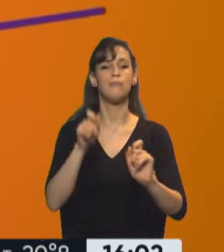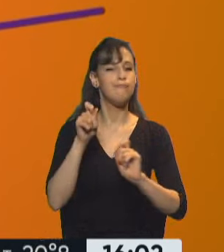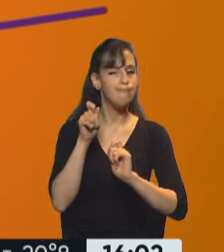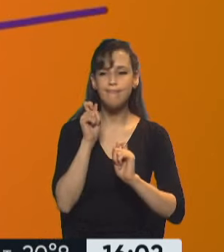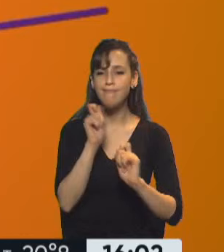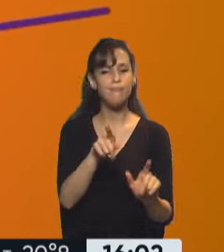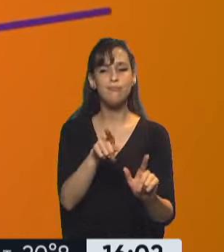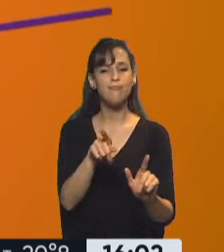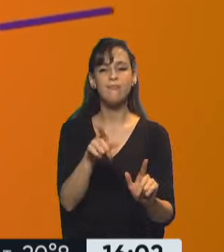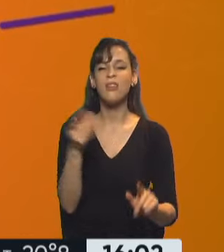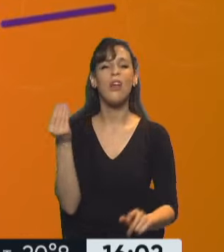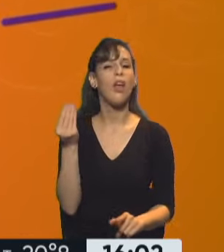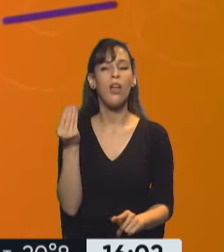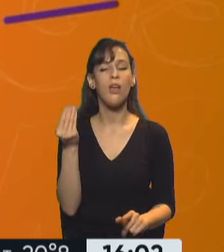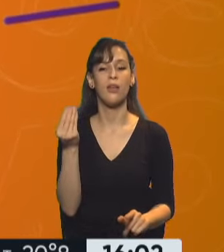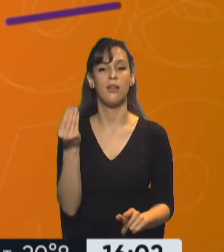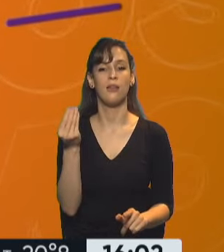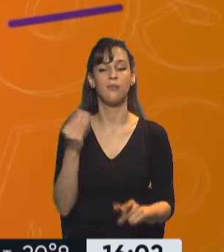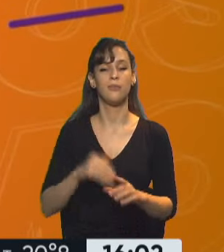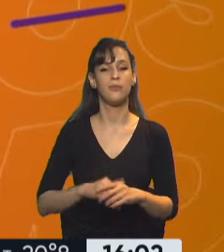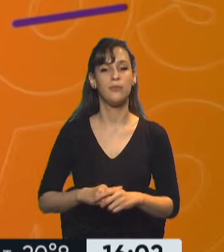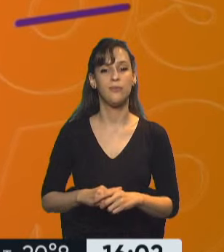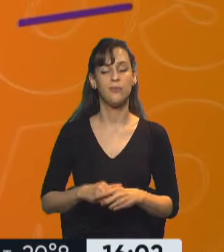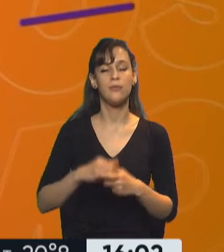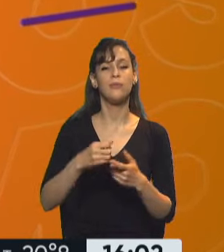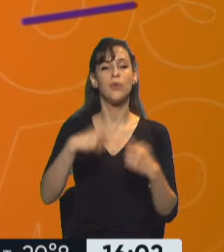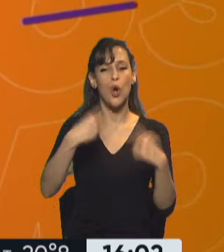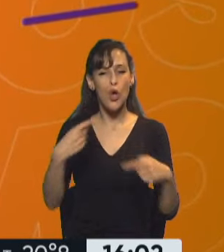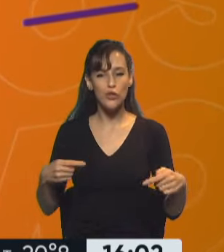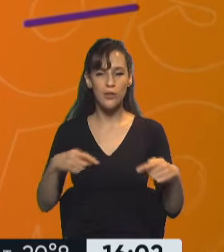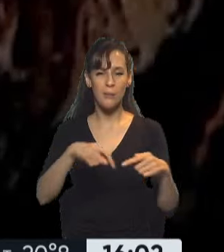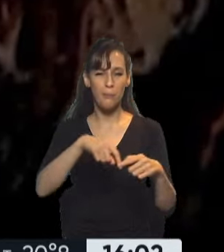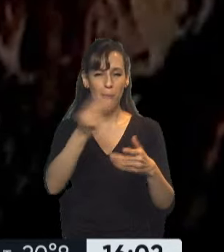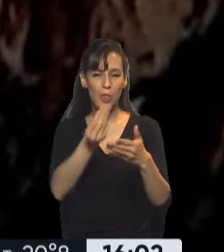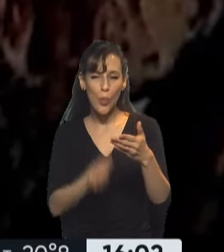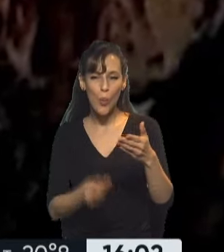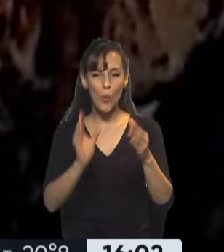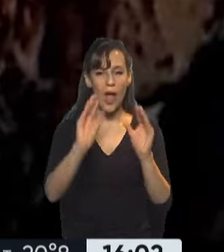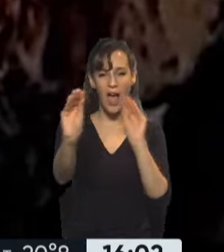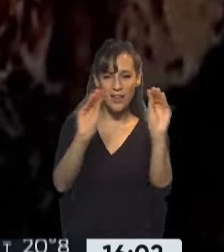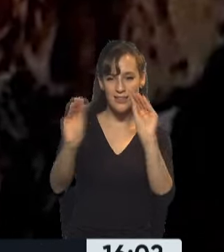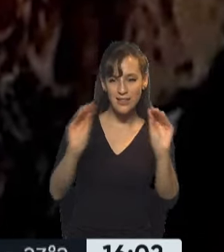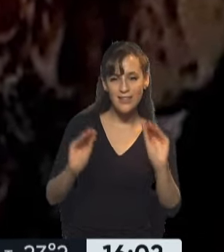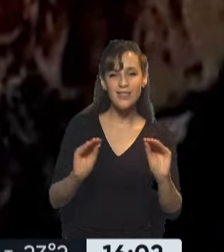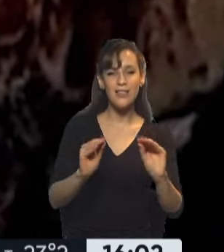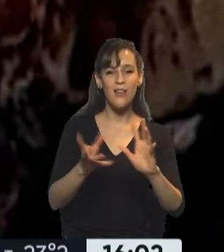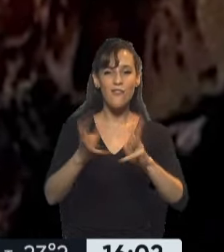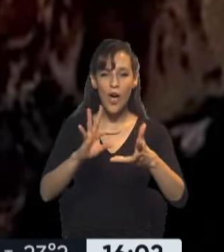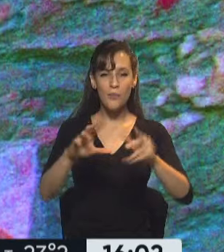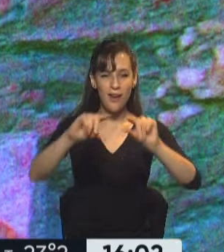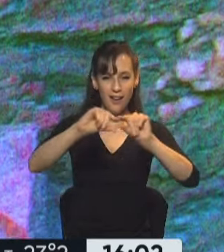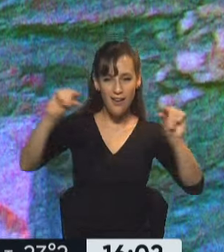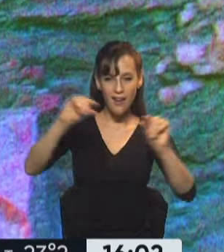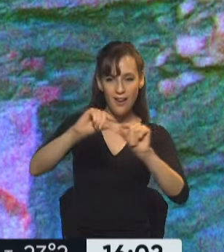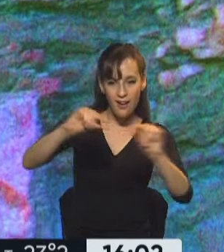es la representación de motivos de pinturas rupestres de tipo rectilíneo, geométrico, y con